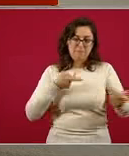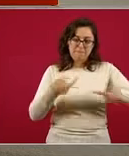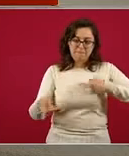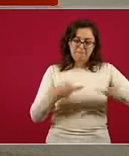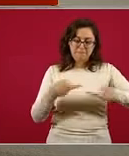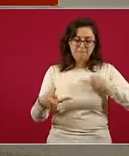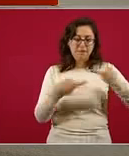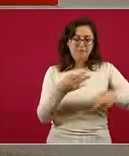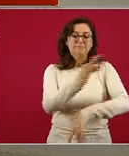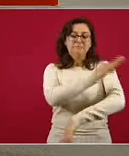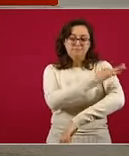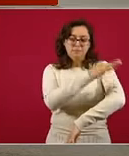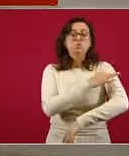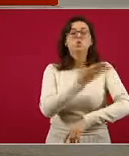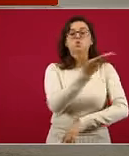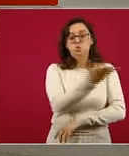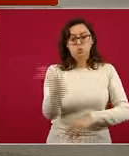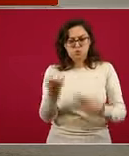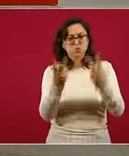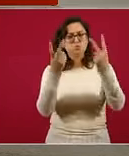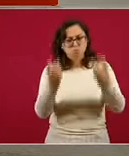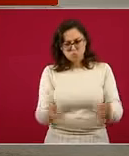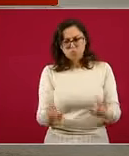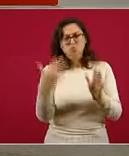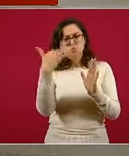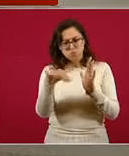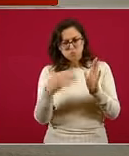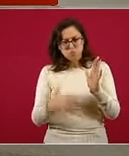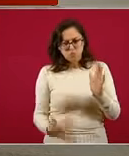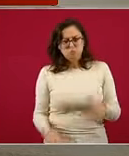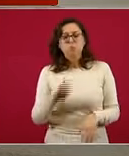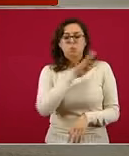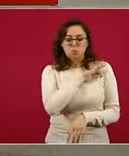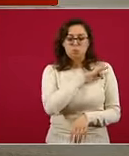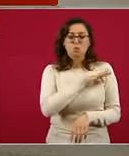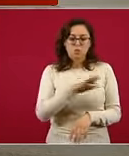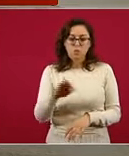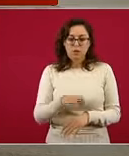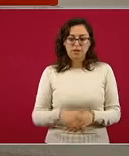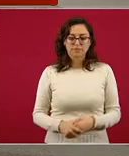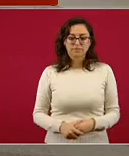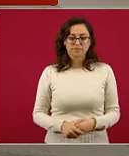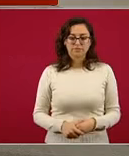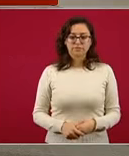documento que pueden ustedes dar lectura